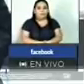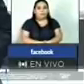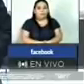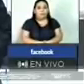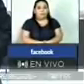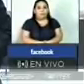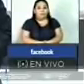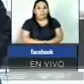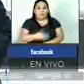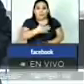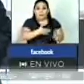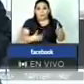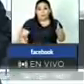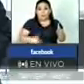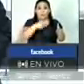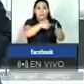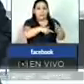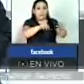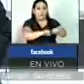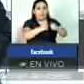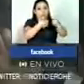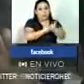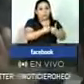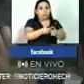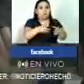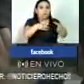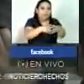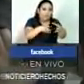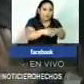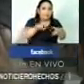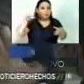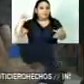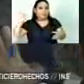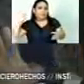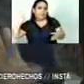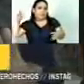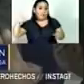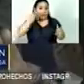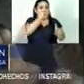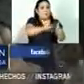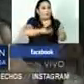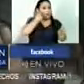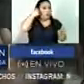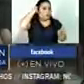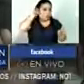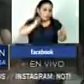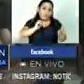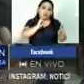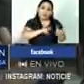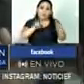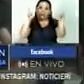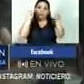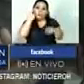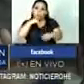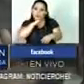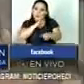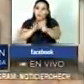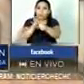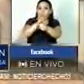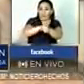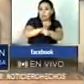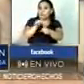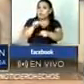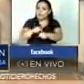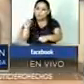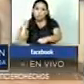Y el presidente de la Asociación Salvadoreña de Administradora de Fondos de Pensiones, René Novelino, informó que pese a la crisis por la pandemia del COVID